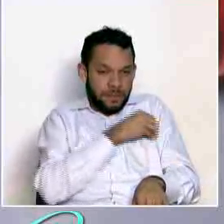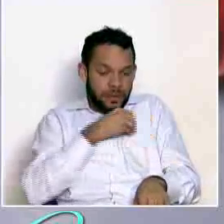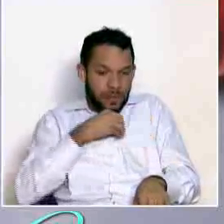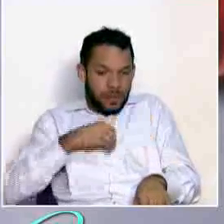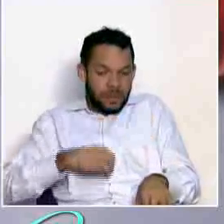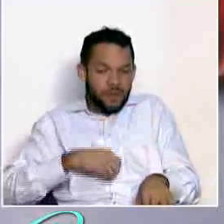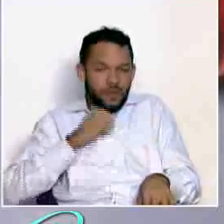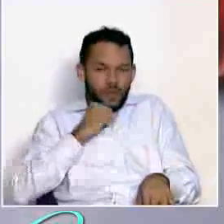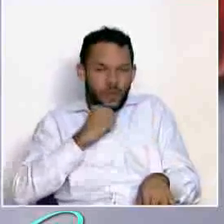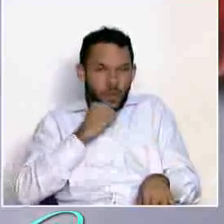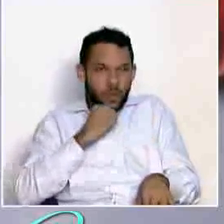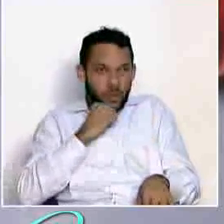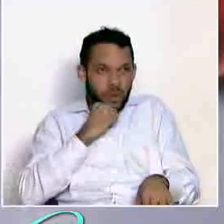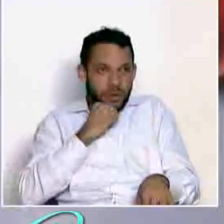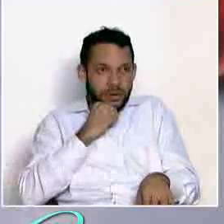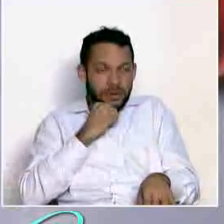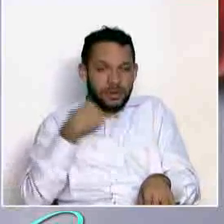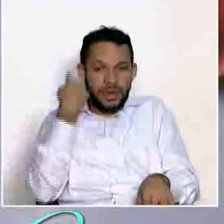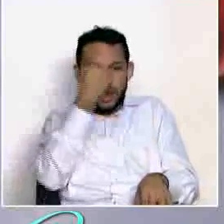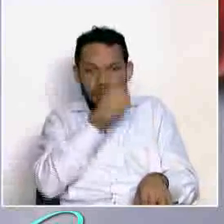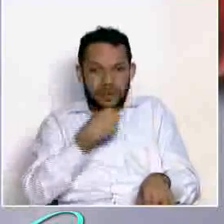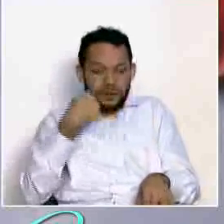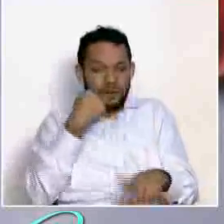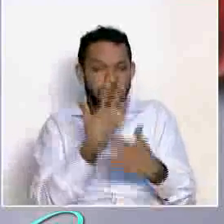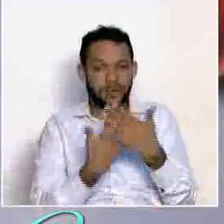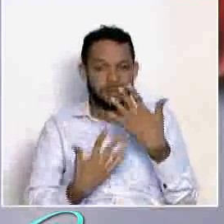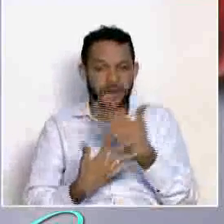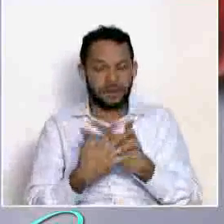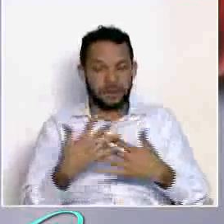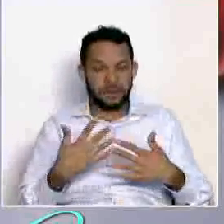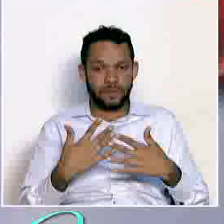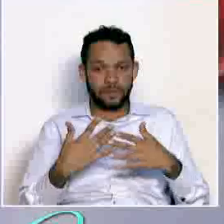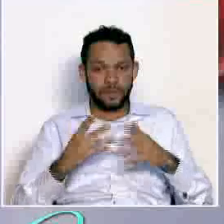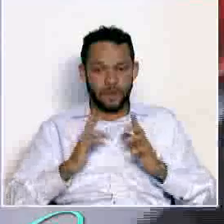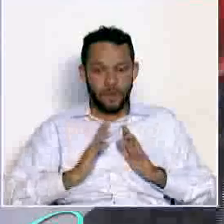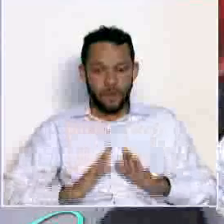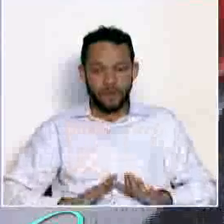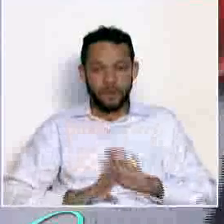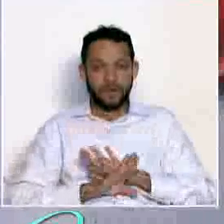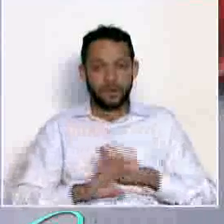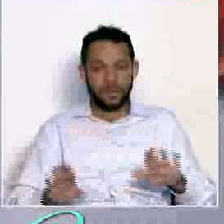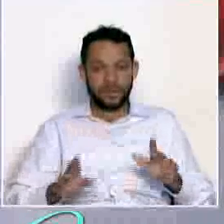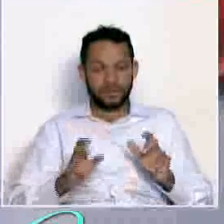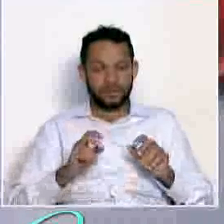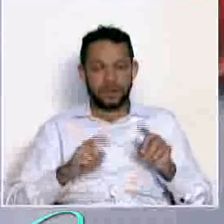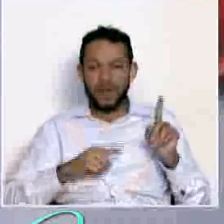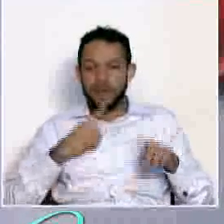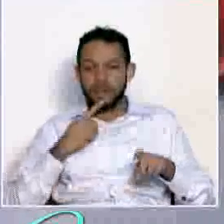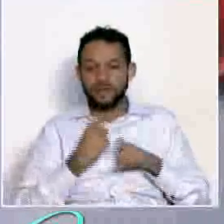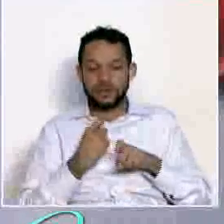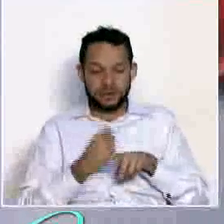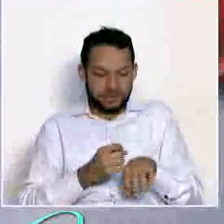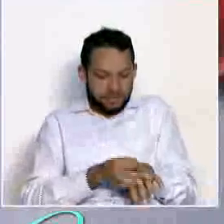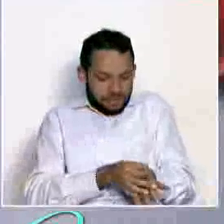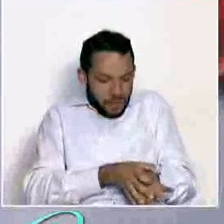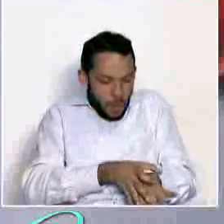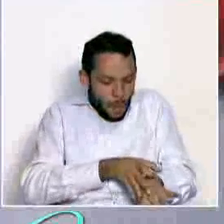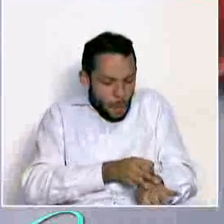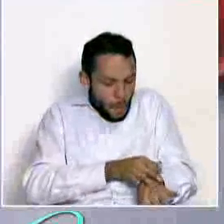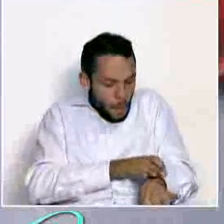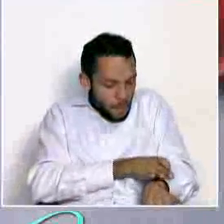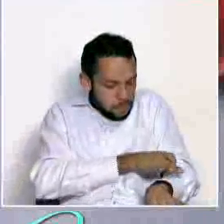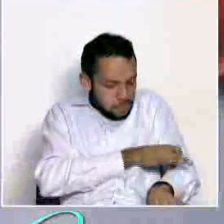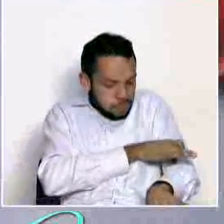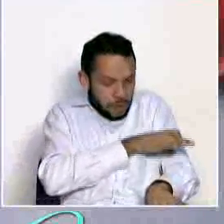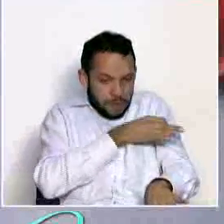de elefante era el rostro, las manos y algunas partes del cuerpo, de resto todo. Finalmente, el